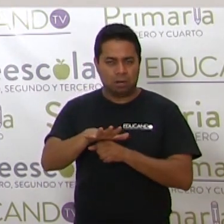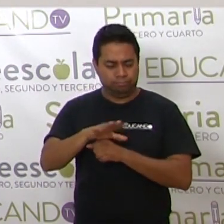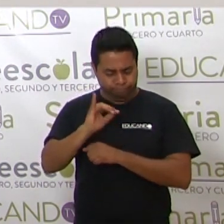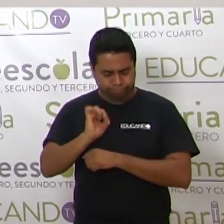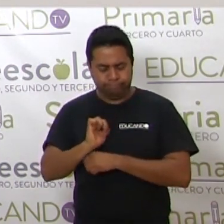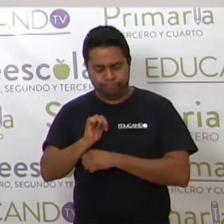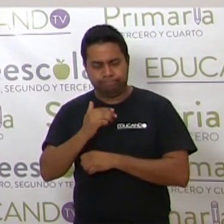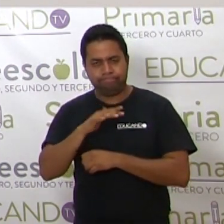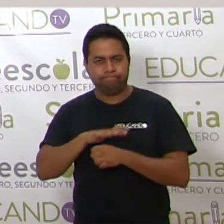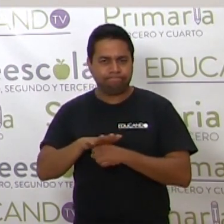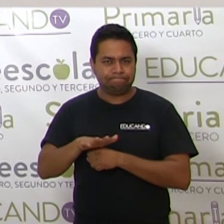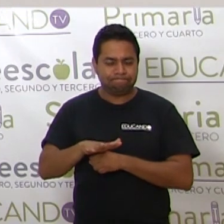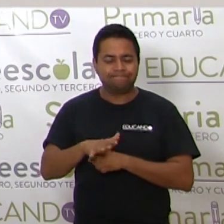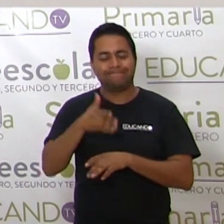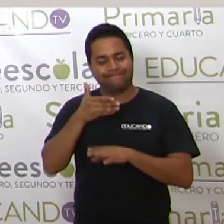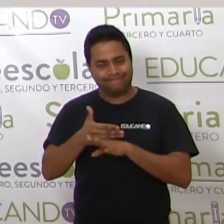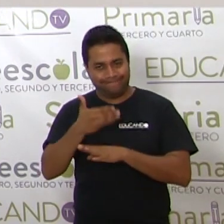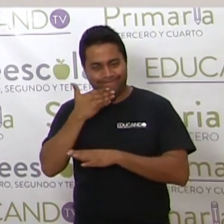muy bien